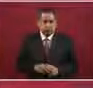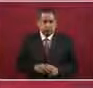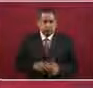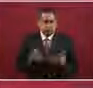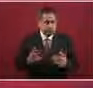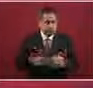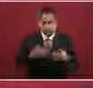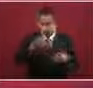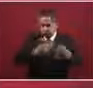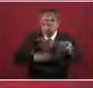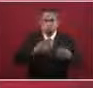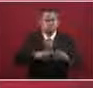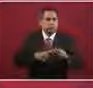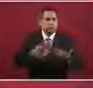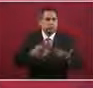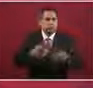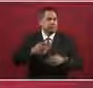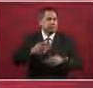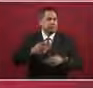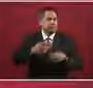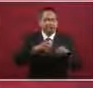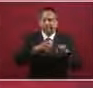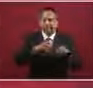en jueces, en magistrados.